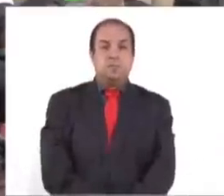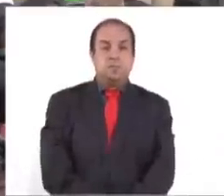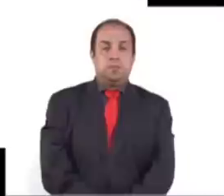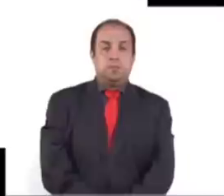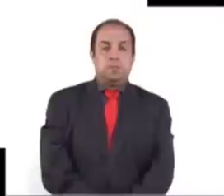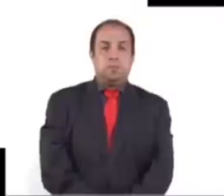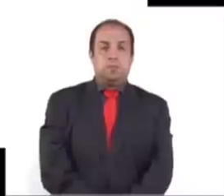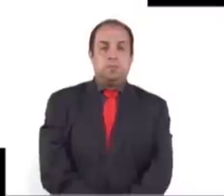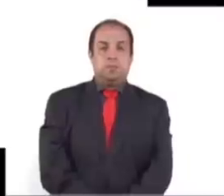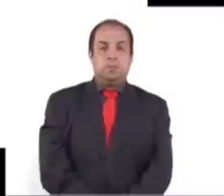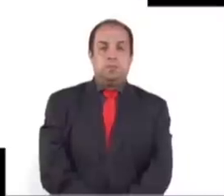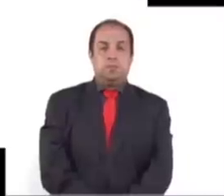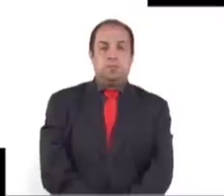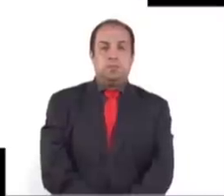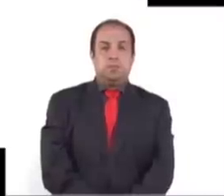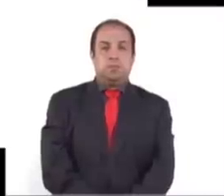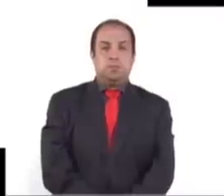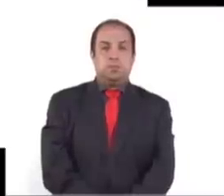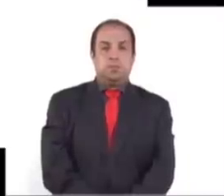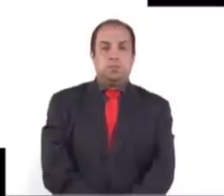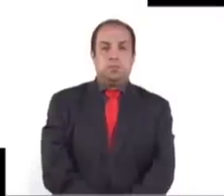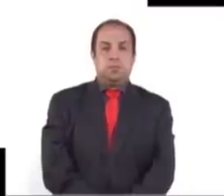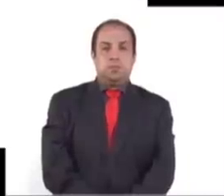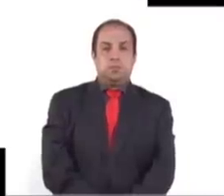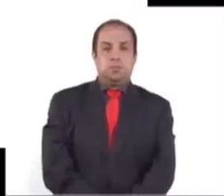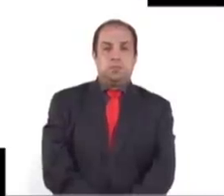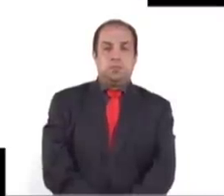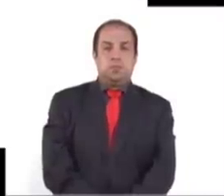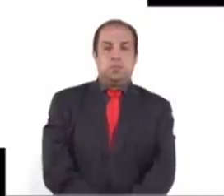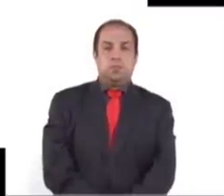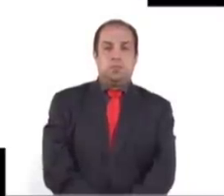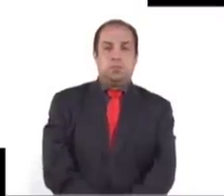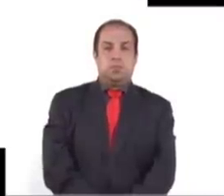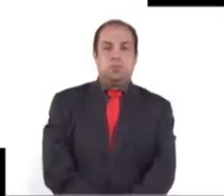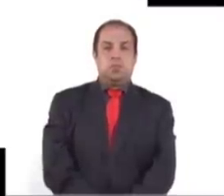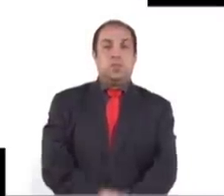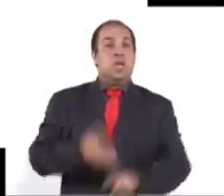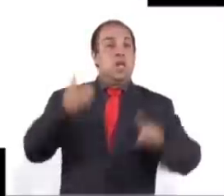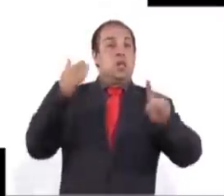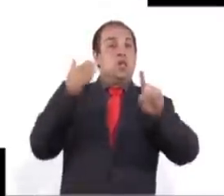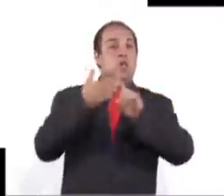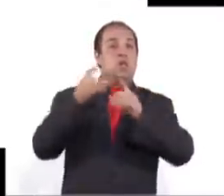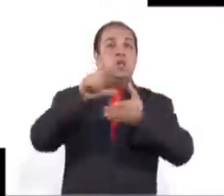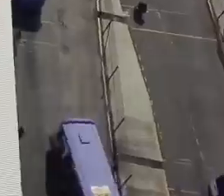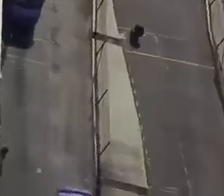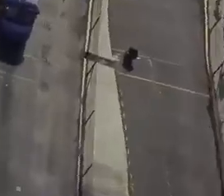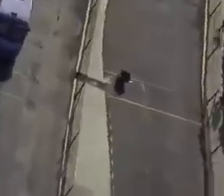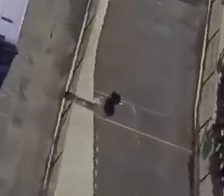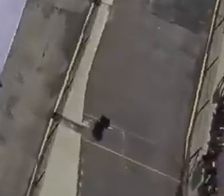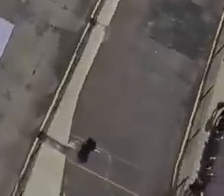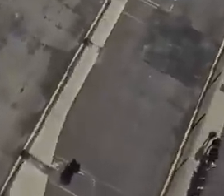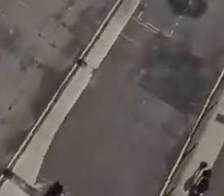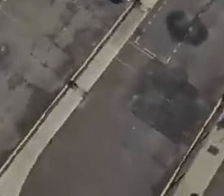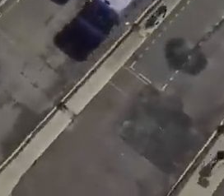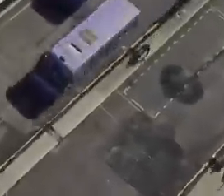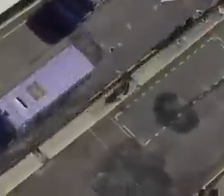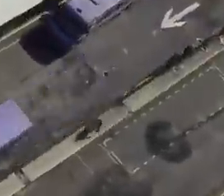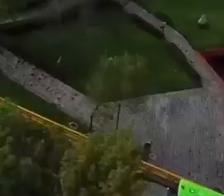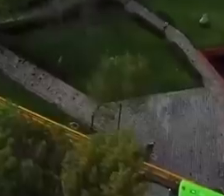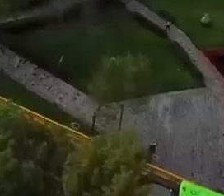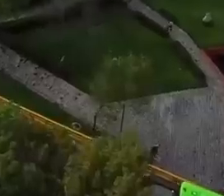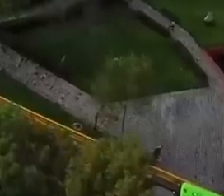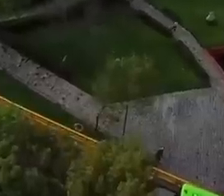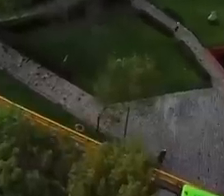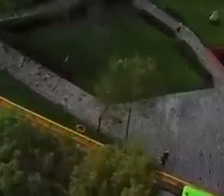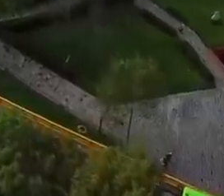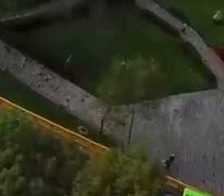El propósito de esta ampliación de la flota tiene que ver justamente con eso,